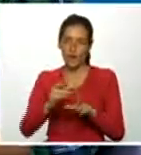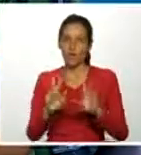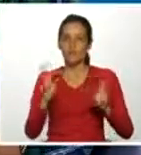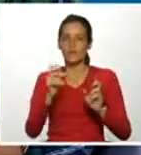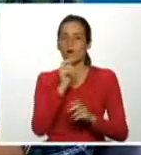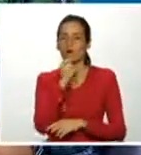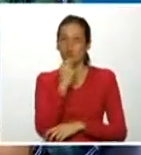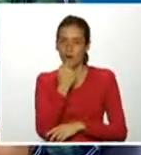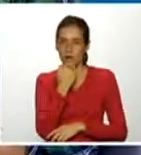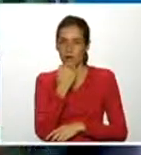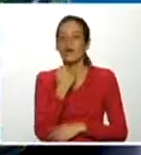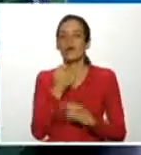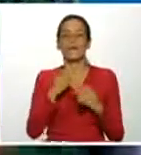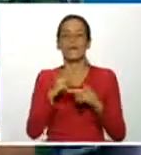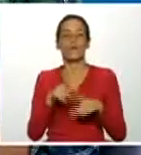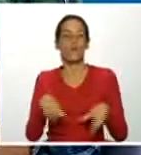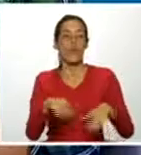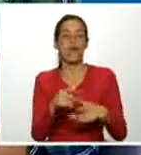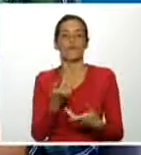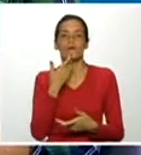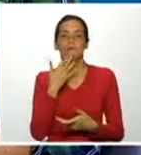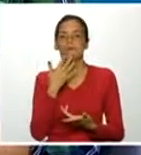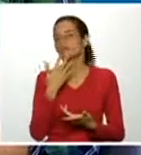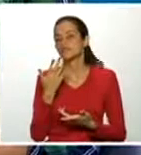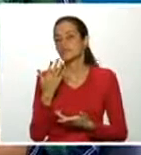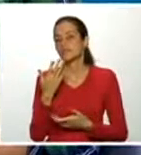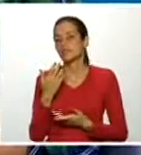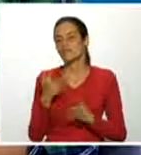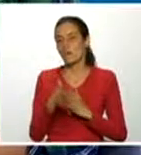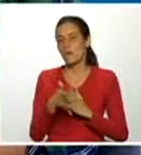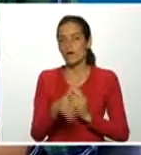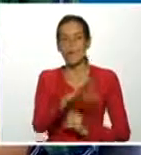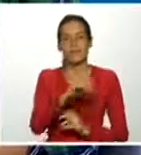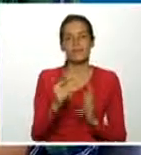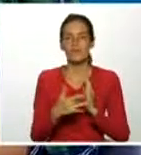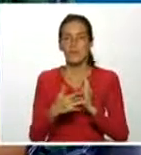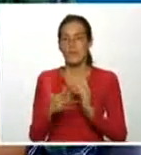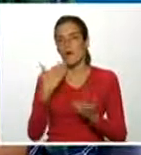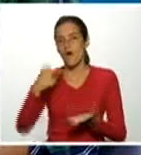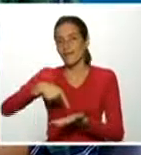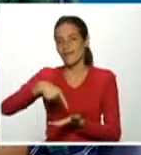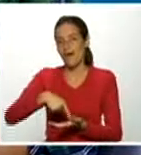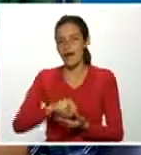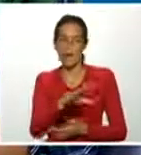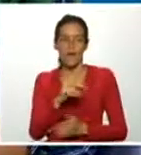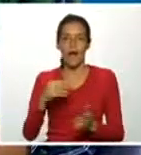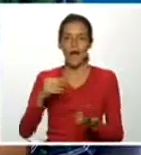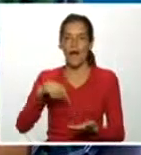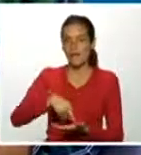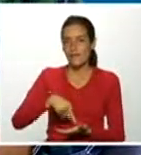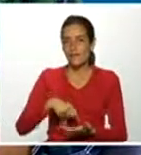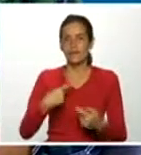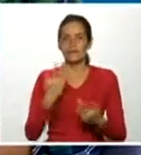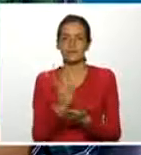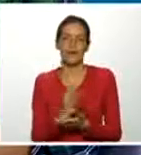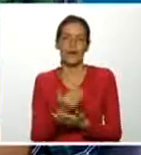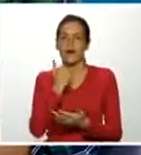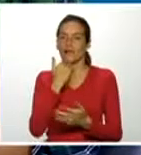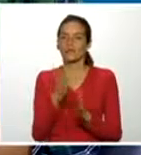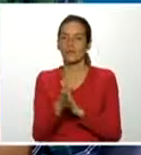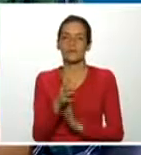De manera tal que, en lugar de comprar la tecnología, lo que hemos hecho es alquilarla, comprarla y alquilarla. Y tenemos que estar recurrentemente, el